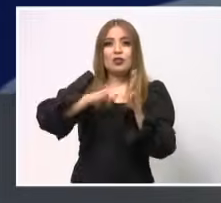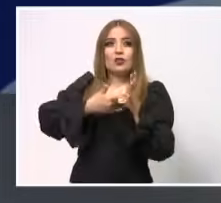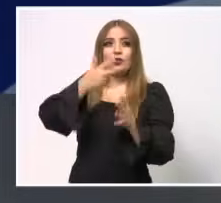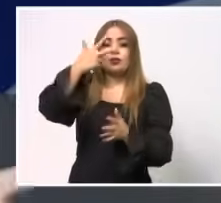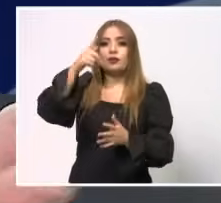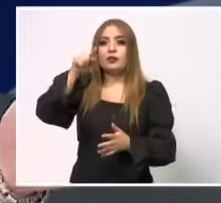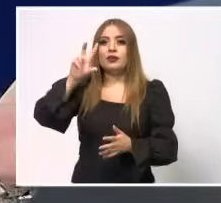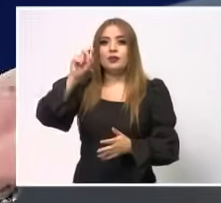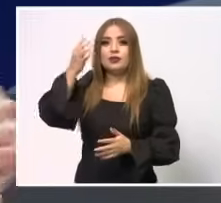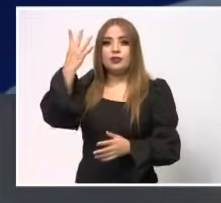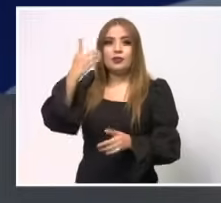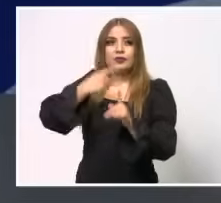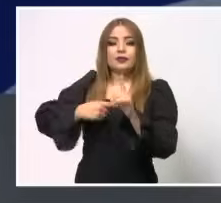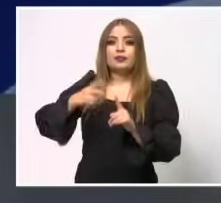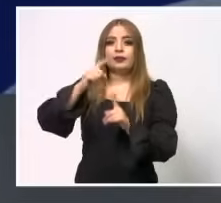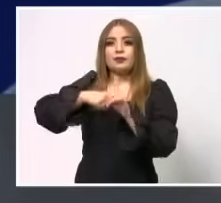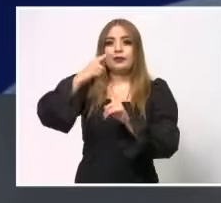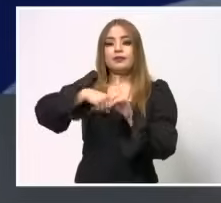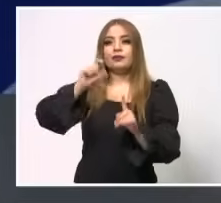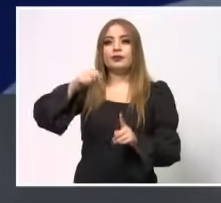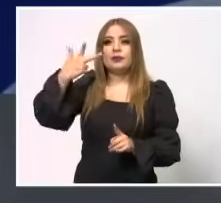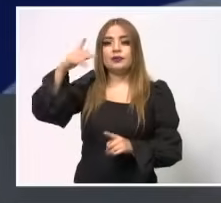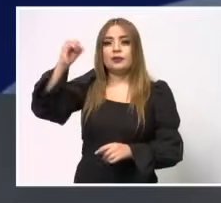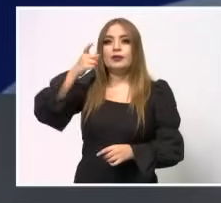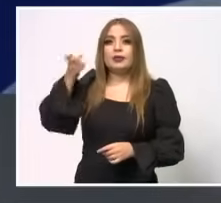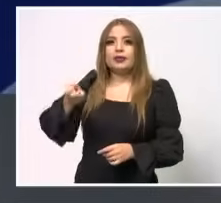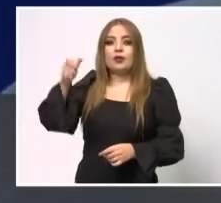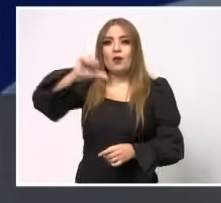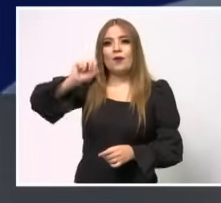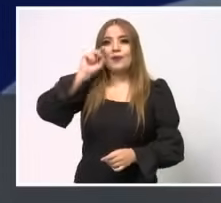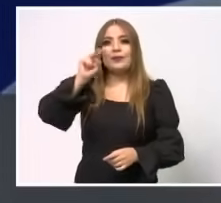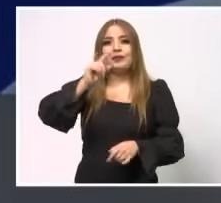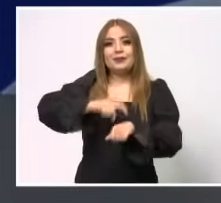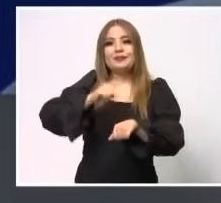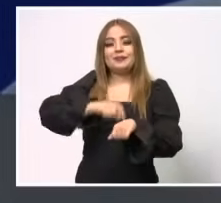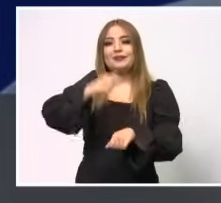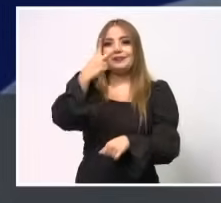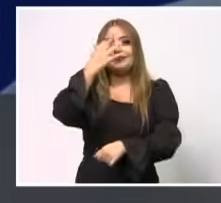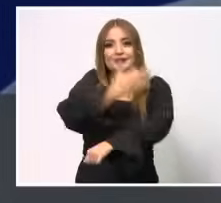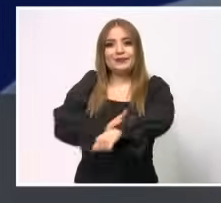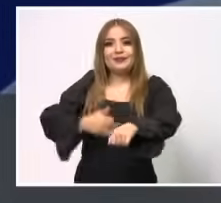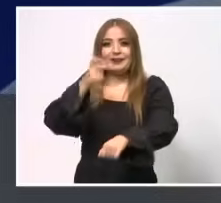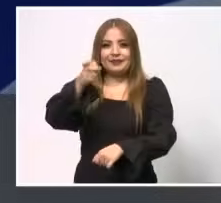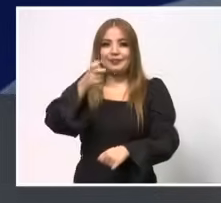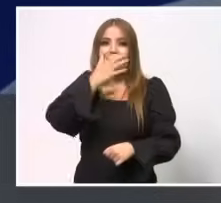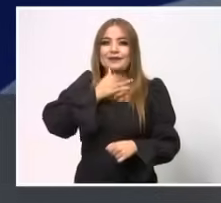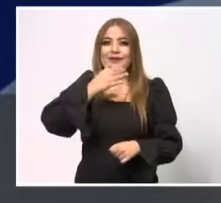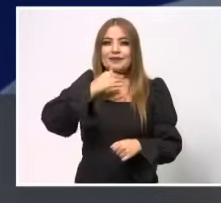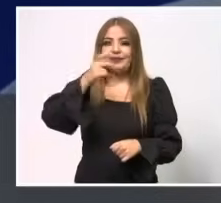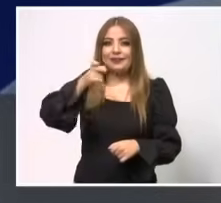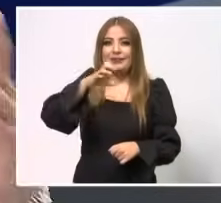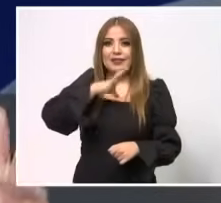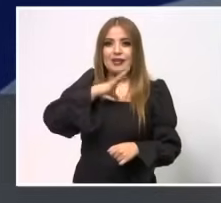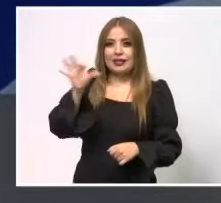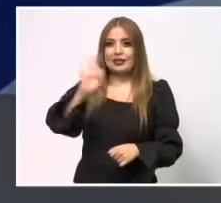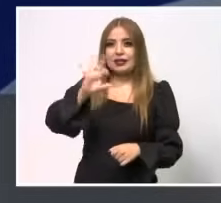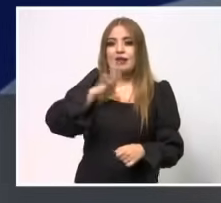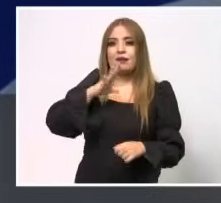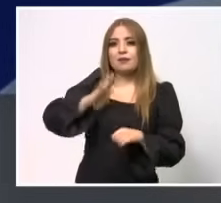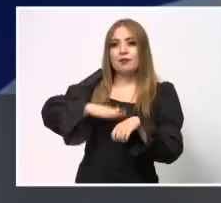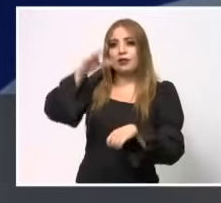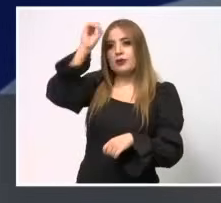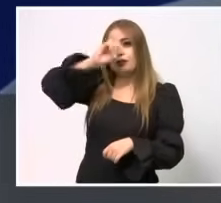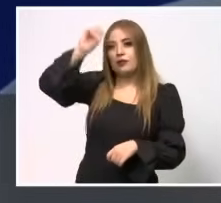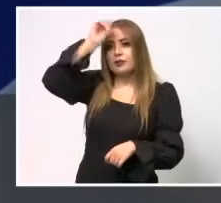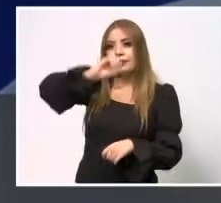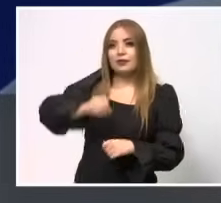cuatro veintiocho grados la temperatura de la Garza es titular de fútbol al día véalo hoy a las dos de la tarde porque pues seguramente va a haber más opiniones Qué